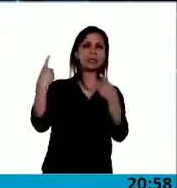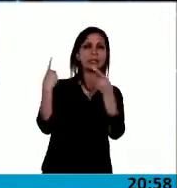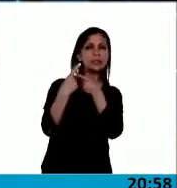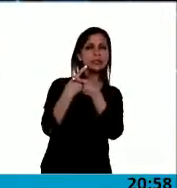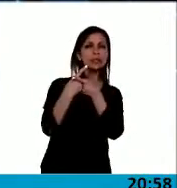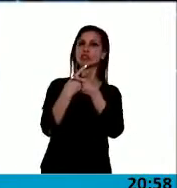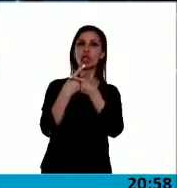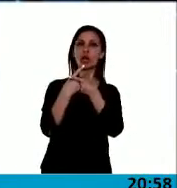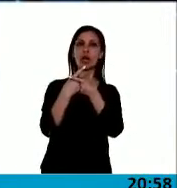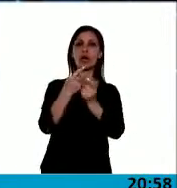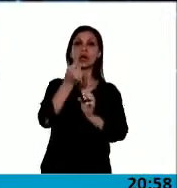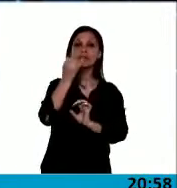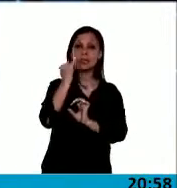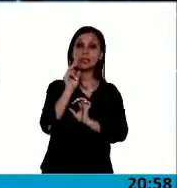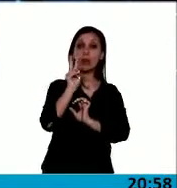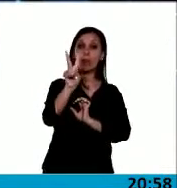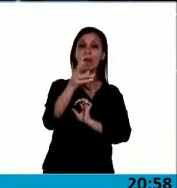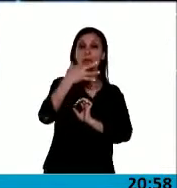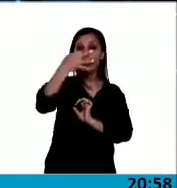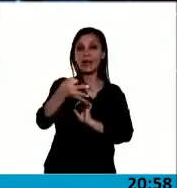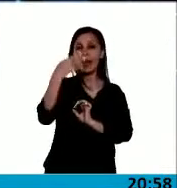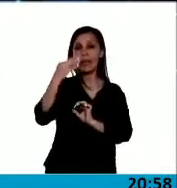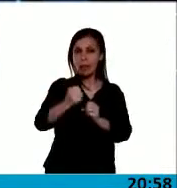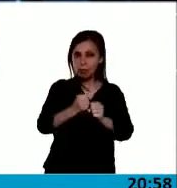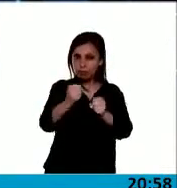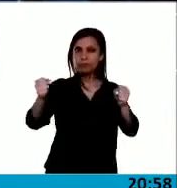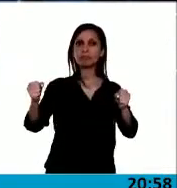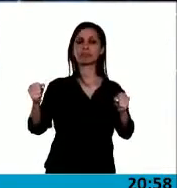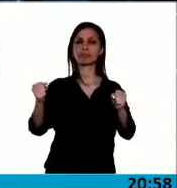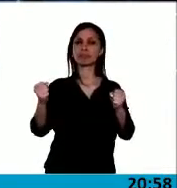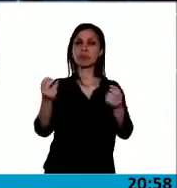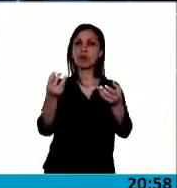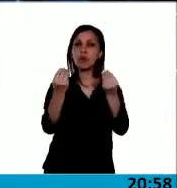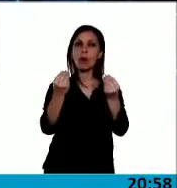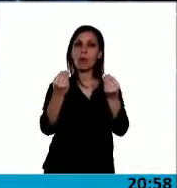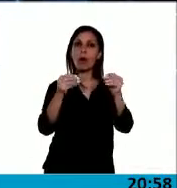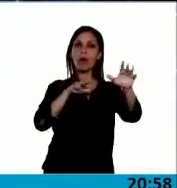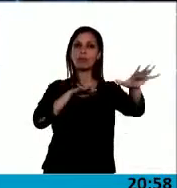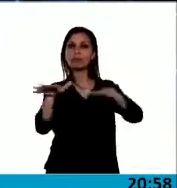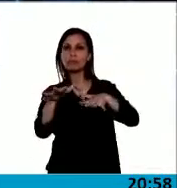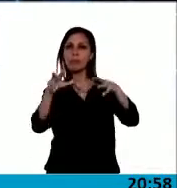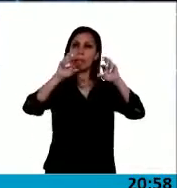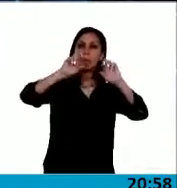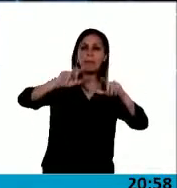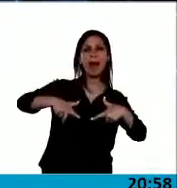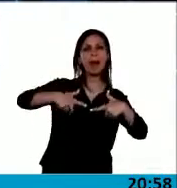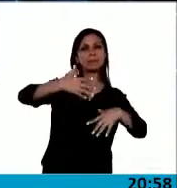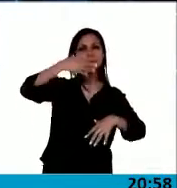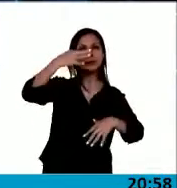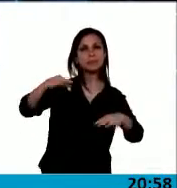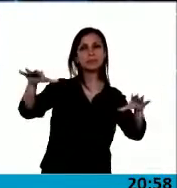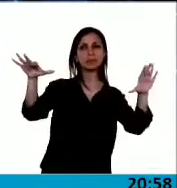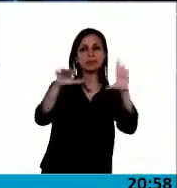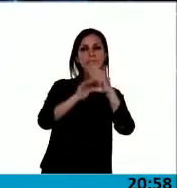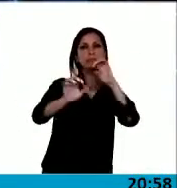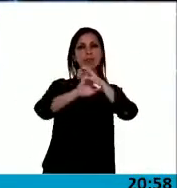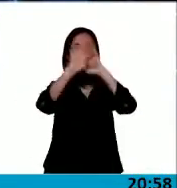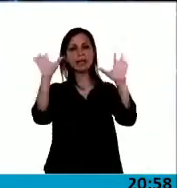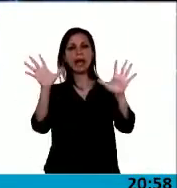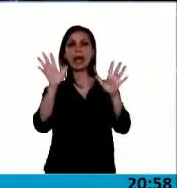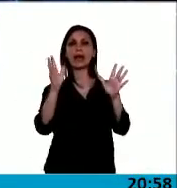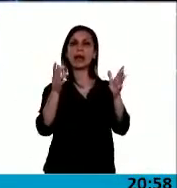se la enfrenta. A la realidad se la enfrenta con acciones concretas, a la realidad se la enfrenta con políticas públicas